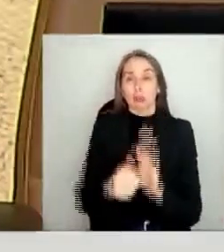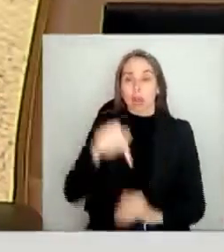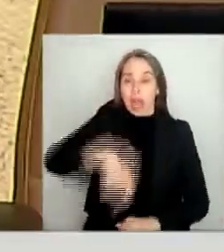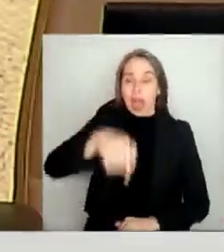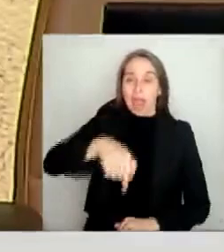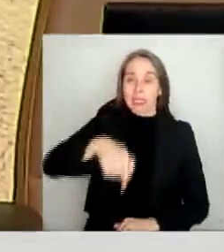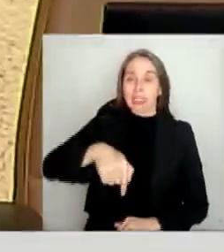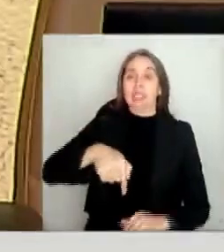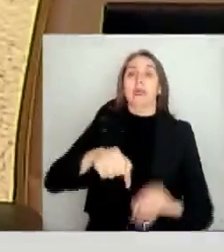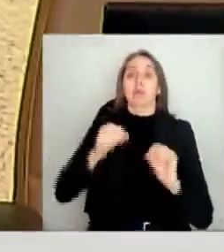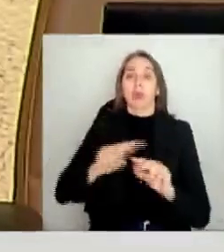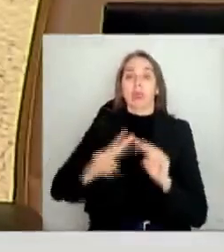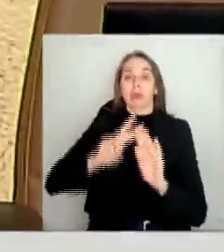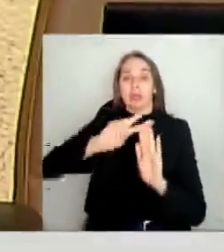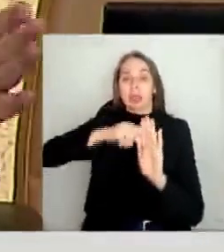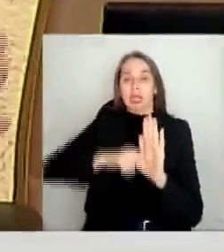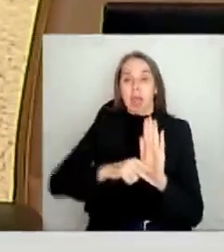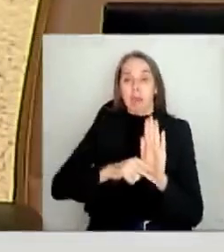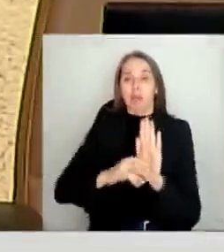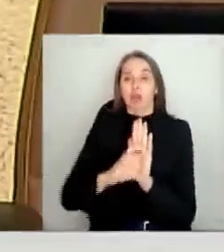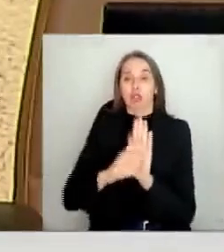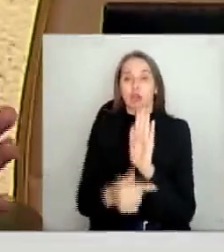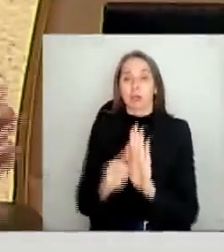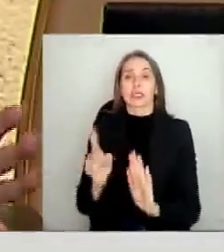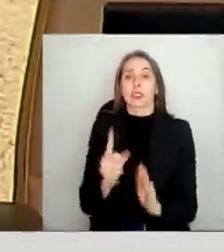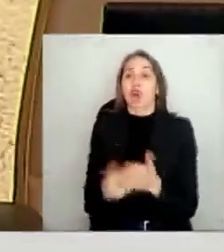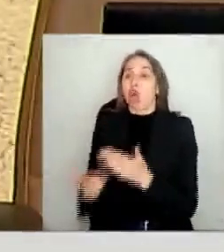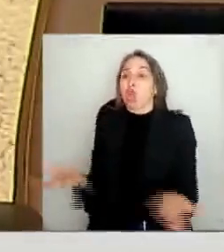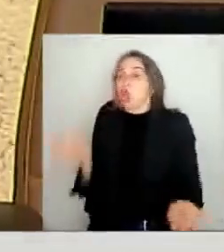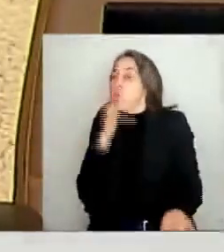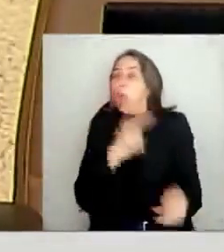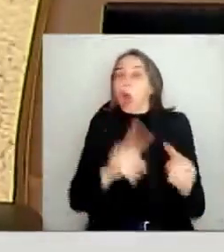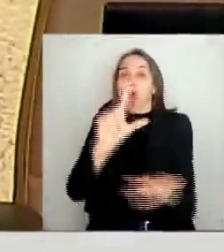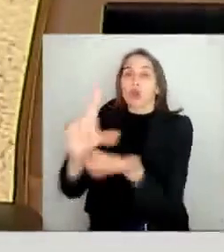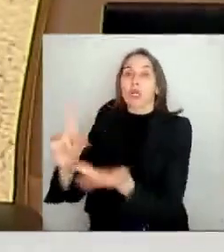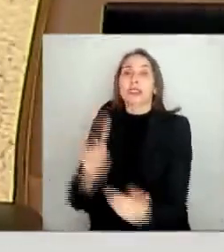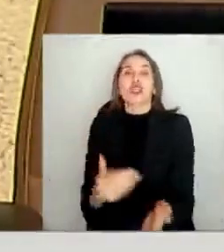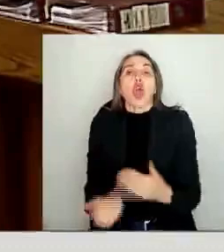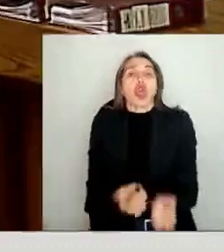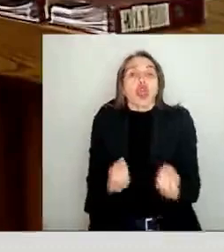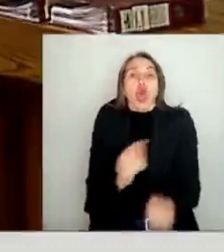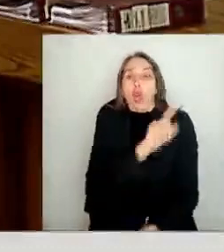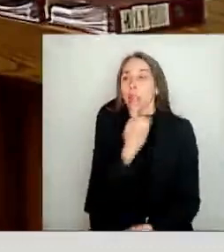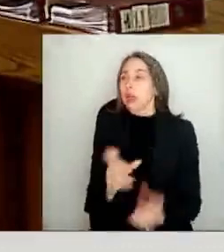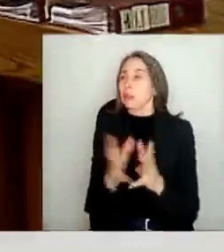hacer los cambios de modificación a la Carta Magna si no no existe otro lugar y si no dónde Muchas gracias señora